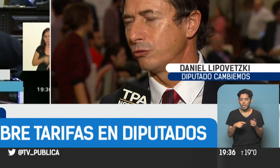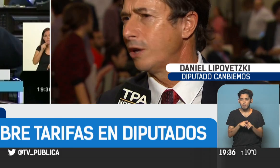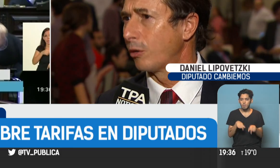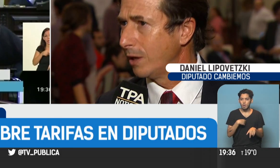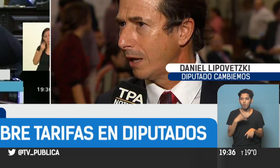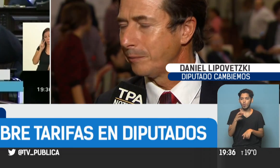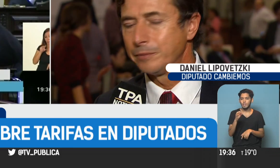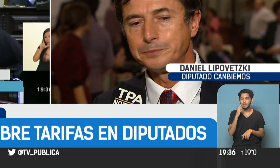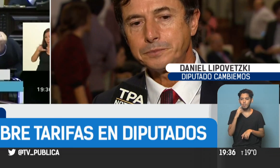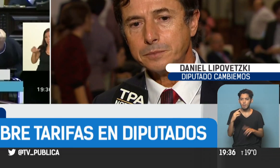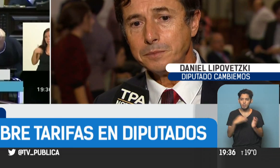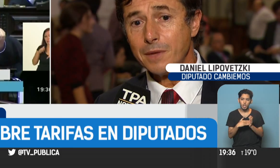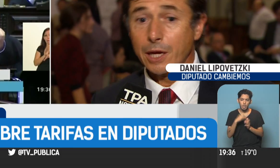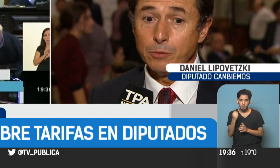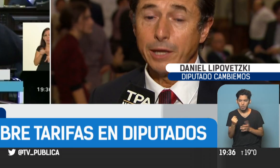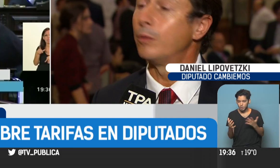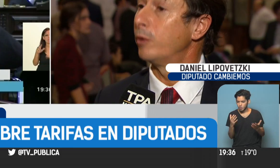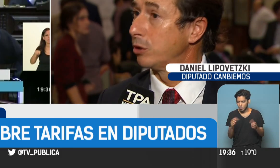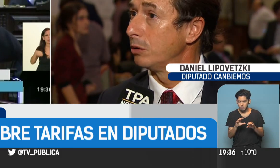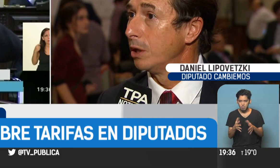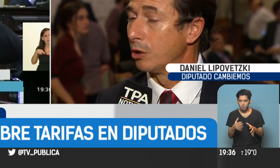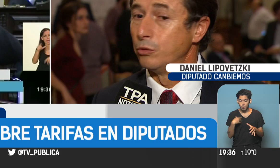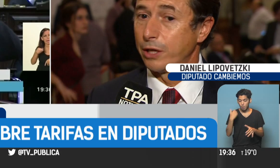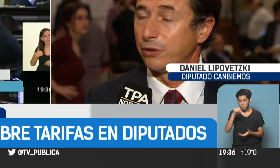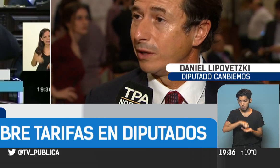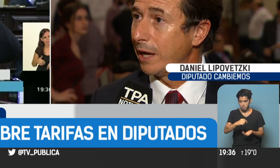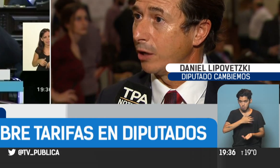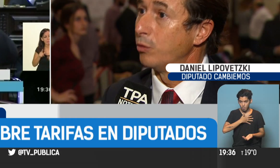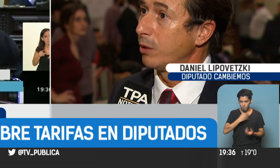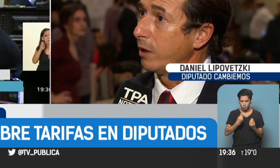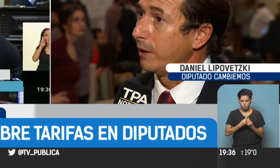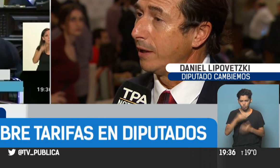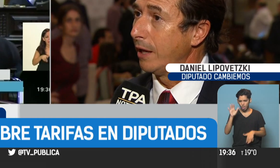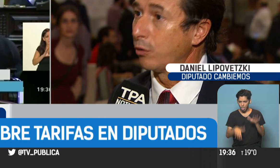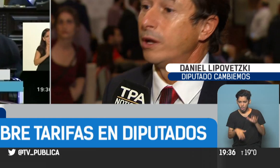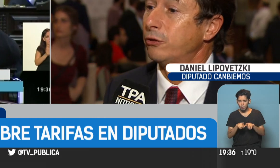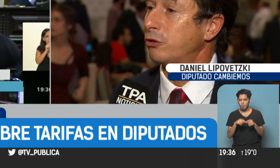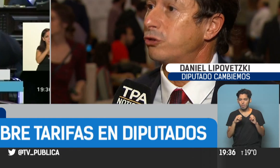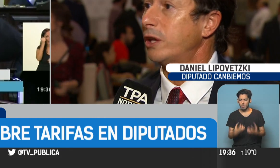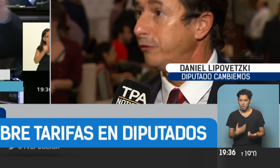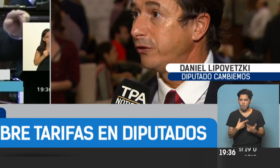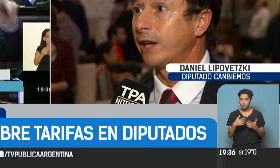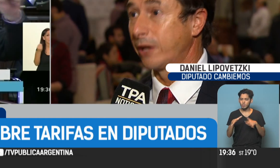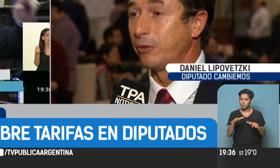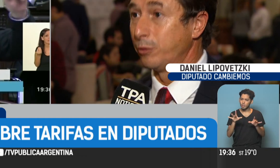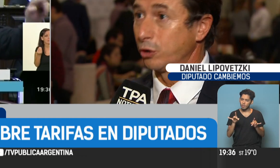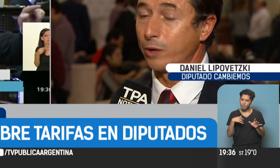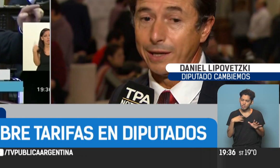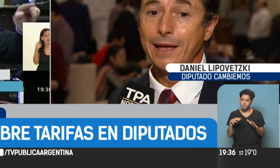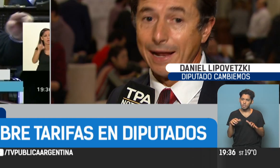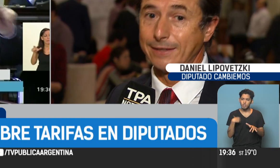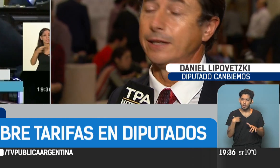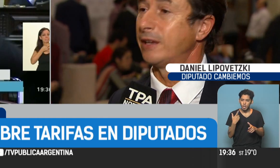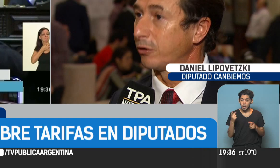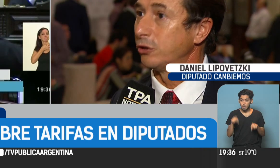de pesos. Una enormidad que en un país como el nuestro, con muchas desigualdades, con muchas vulnerabilidades, con una situación social difícil que hace que el presupuesto